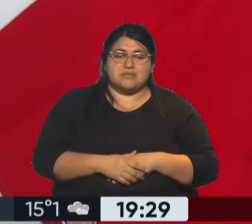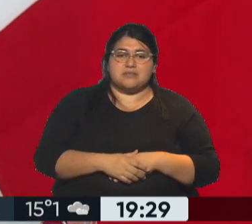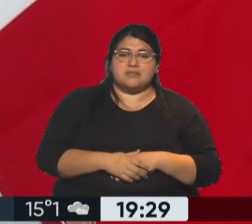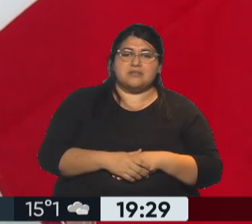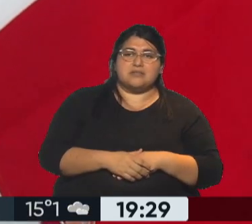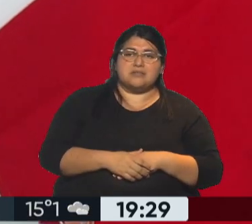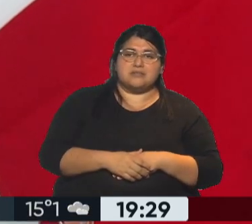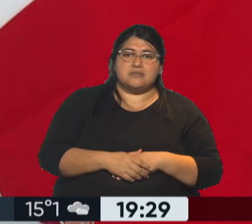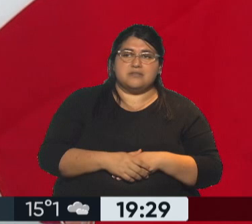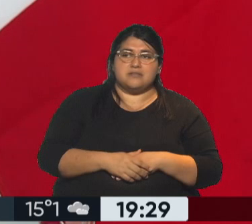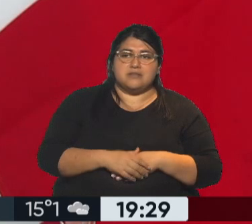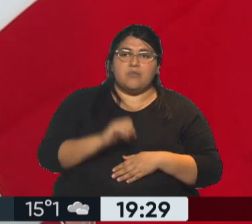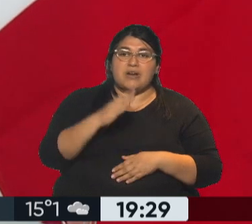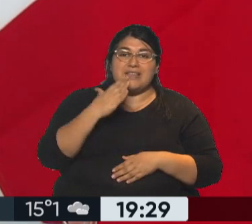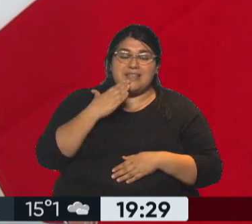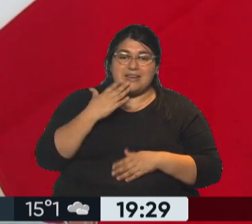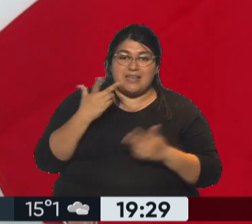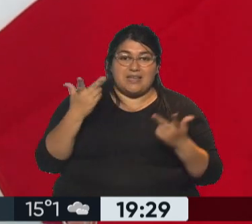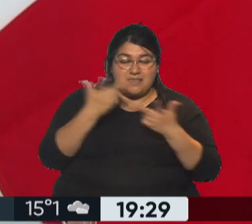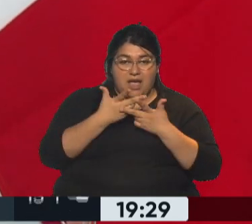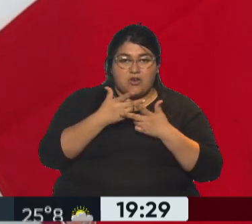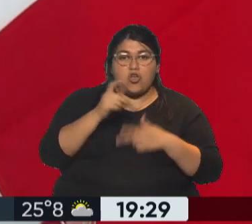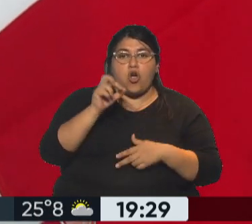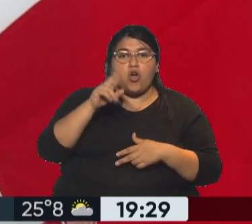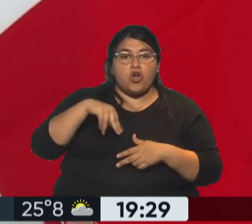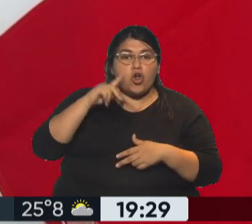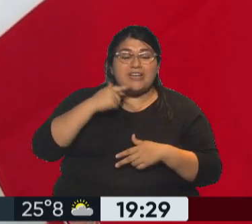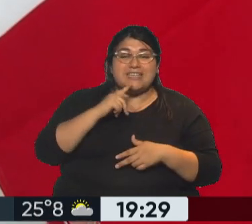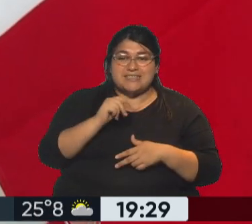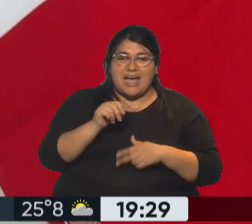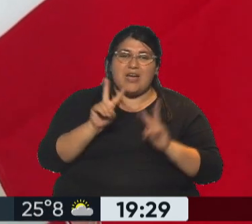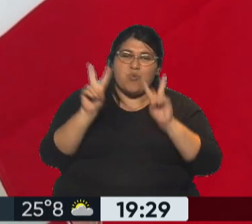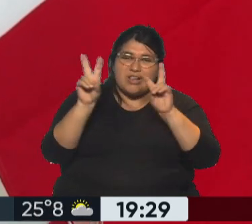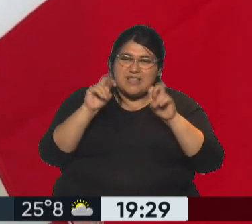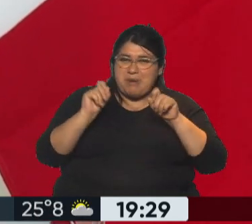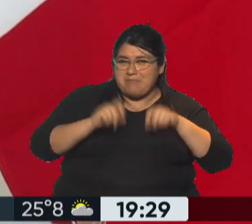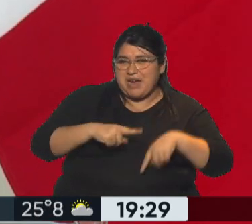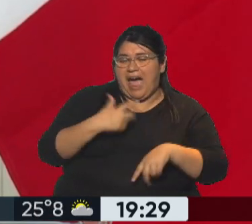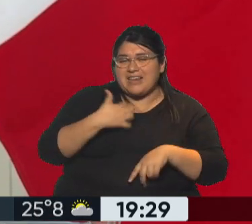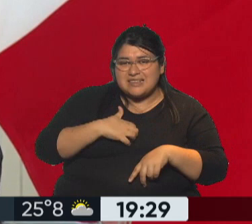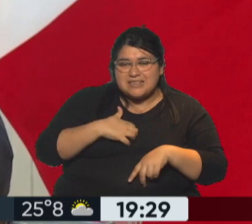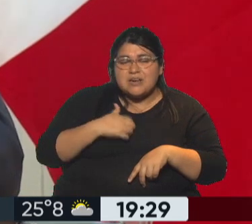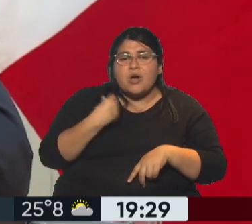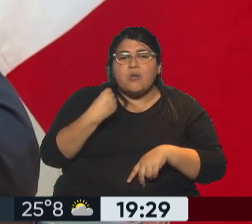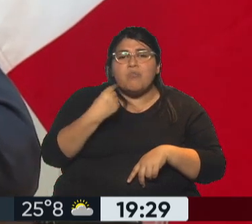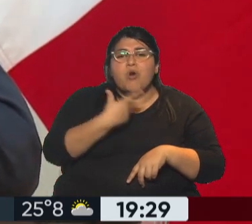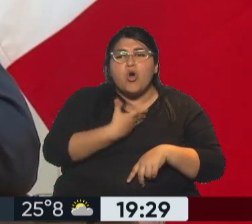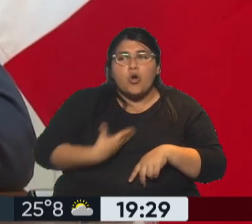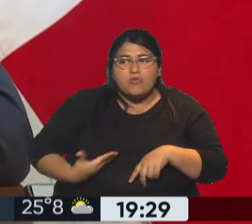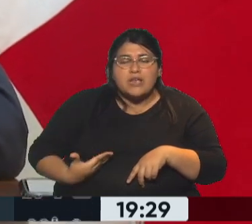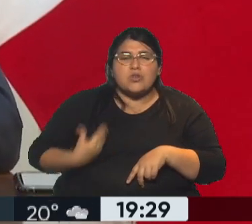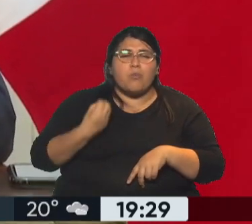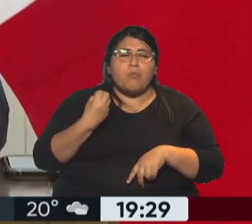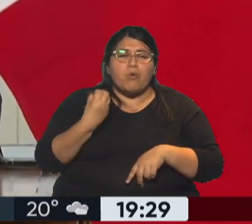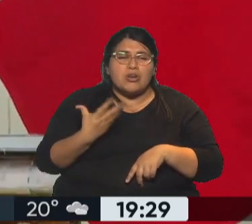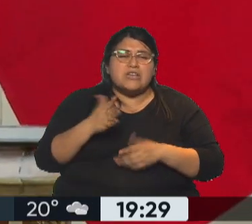estás? Andrés Fidanza, del diario El Peronista. Lo llevo un poco al plano doméstico. Le quería consultar por qué el gobierno optó por